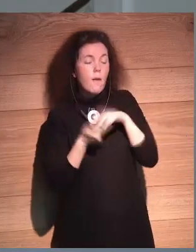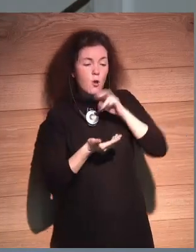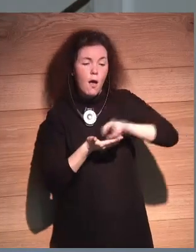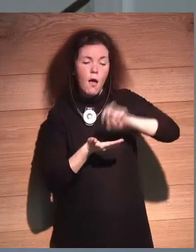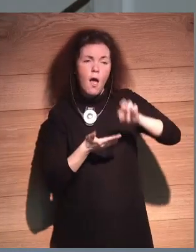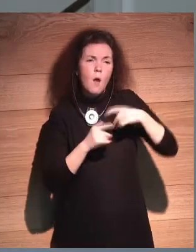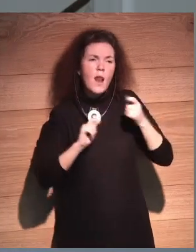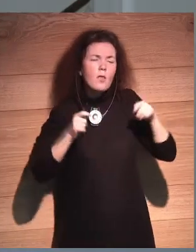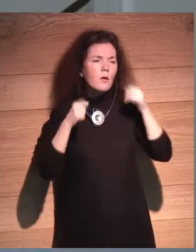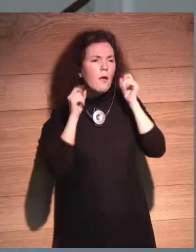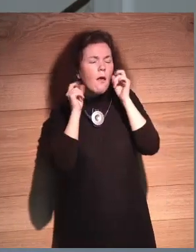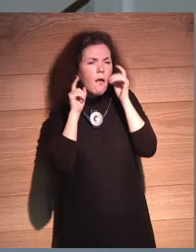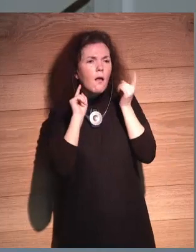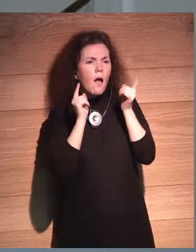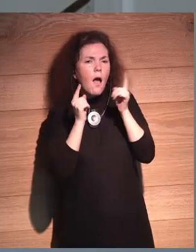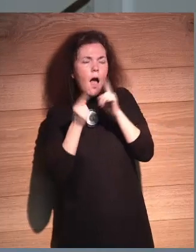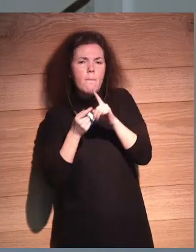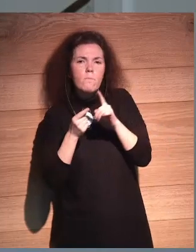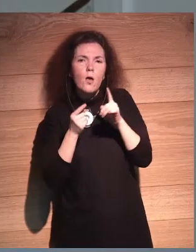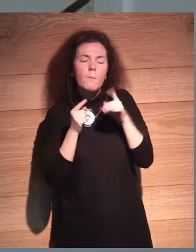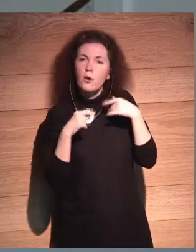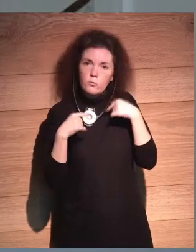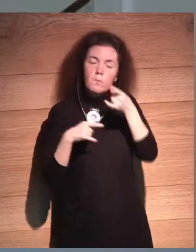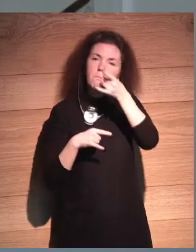camino, pero me equivocaba.